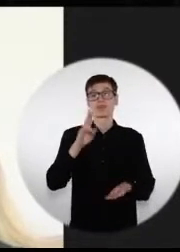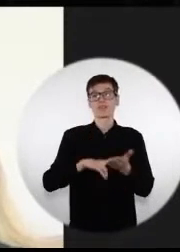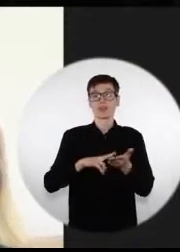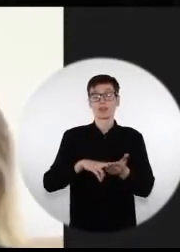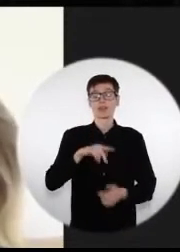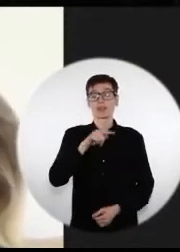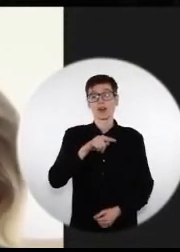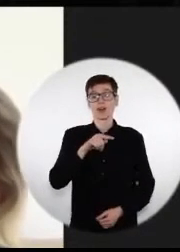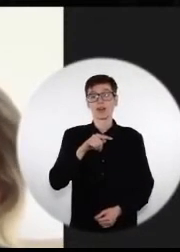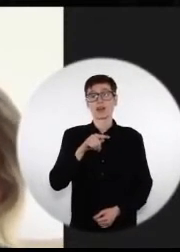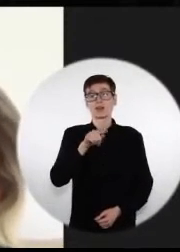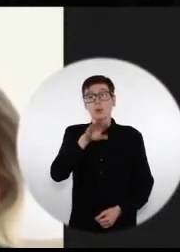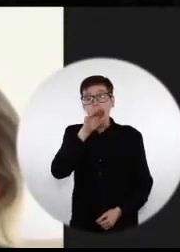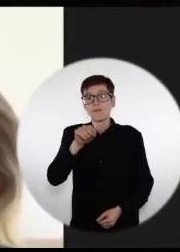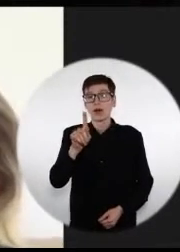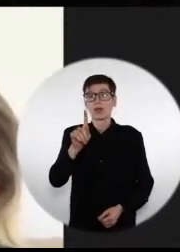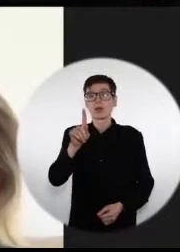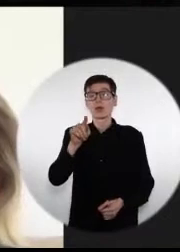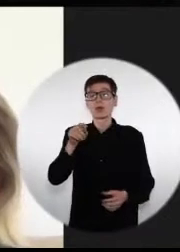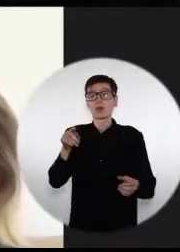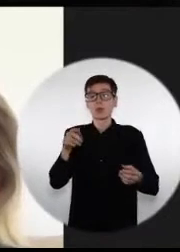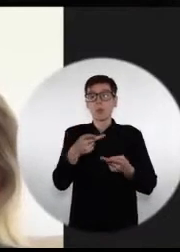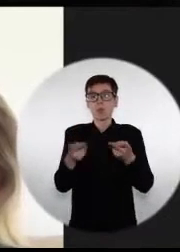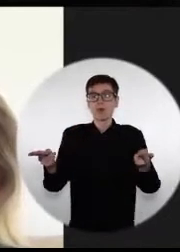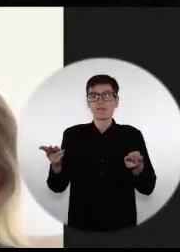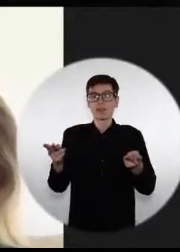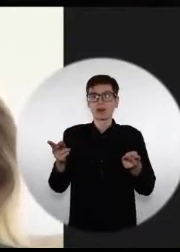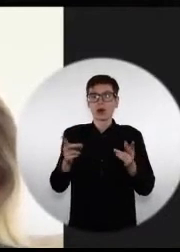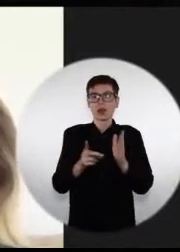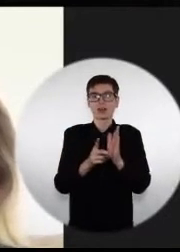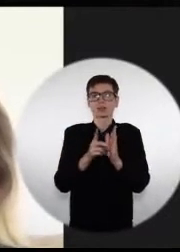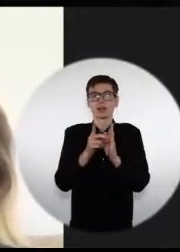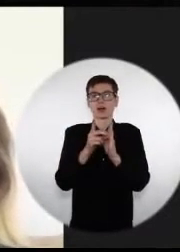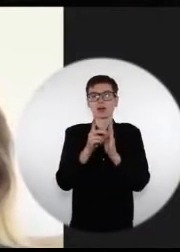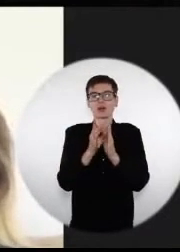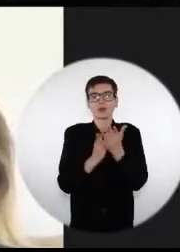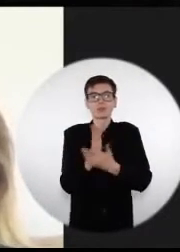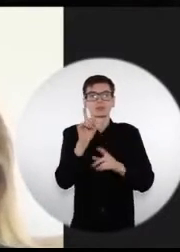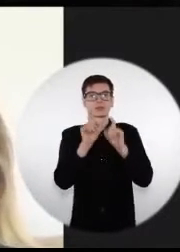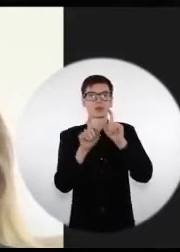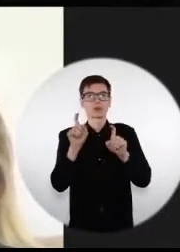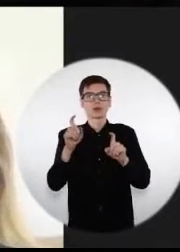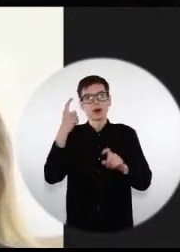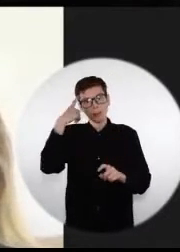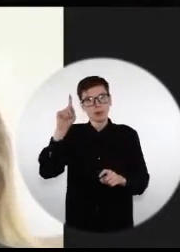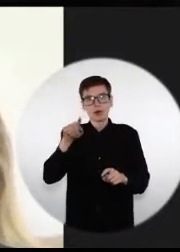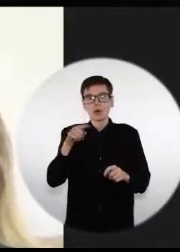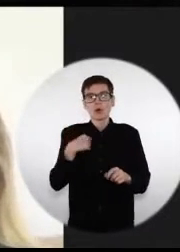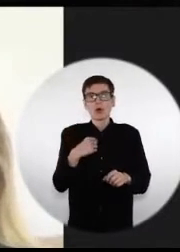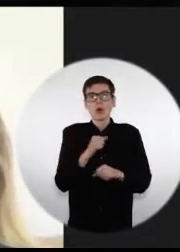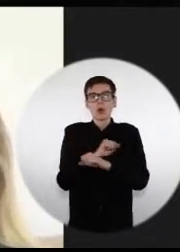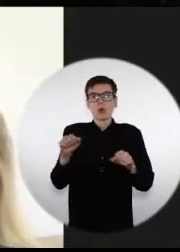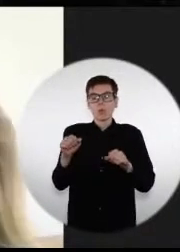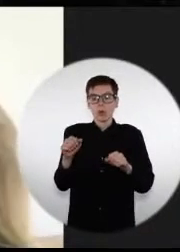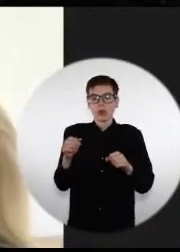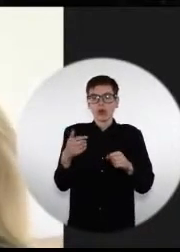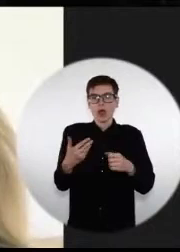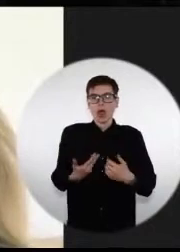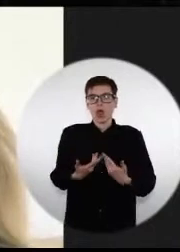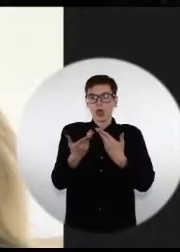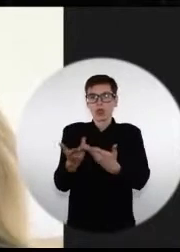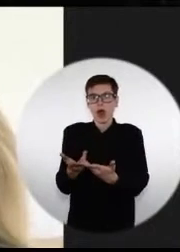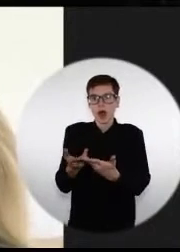lengua de señas claro claro estaba hablando ahí el del desarrollo de un público crítico que no